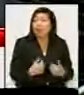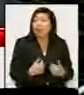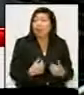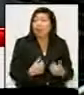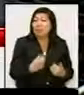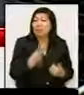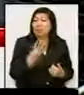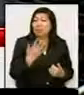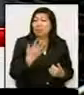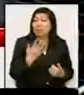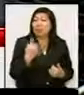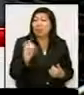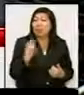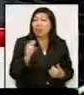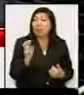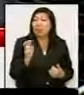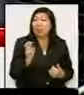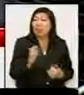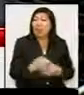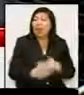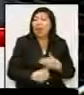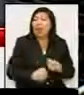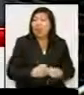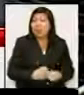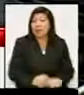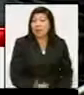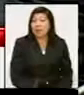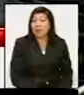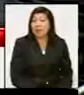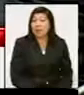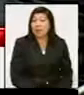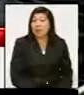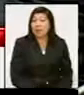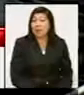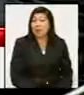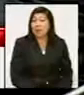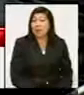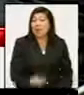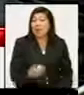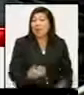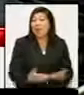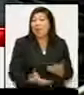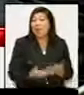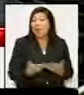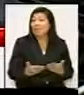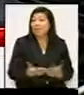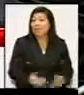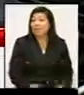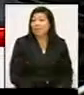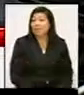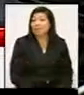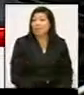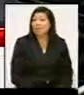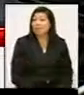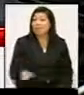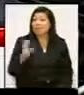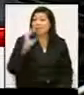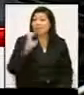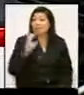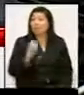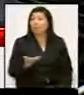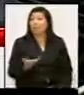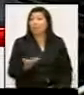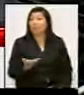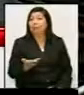menos 25 millones de dólares anuales, por lo tanto es fácil buscar